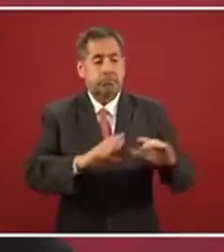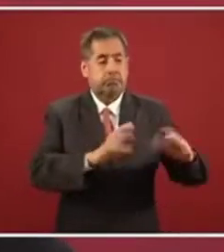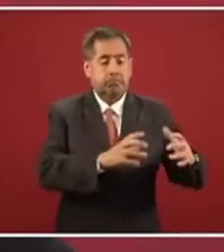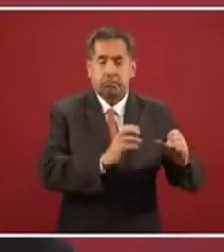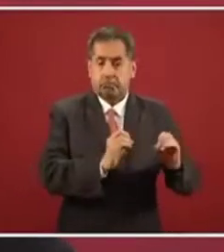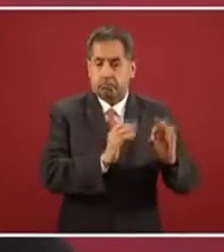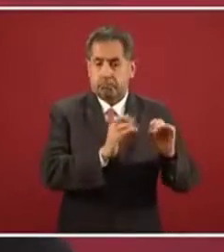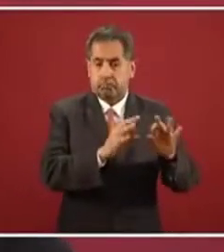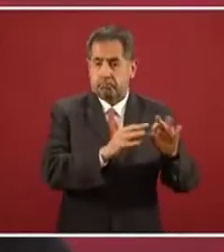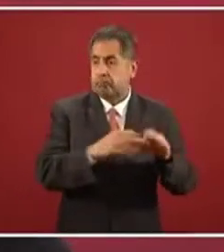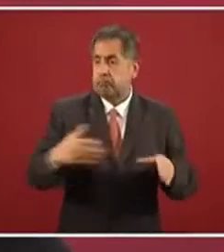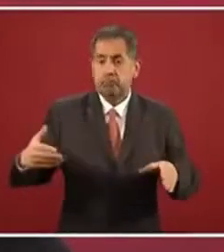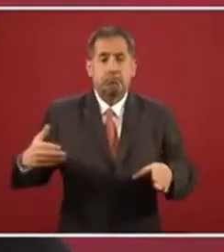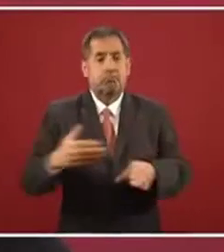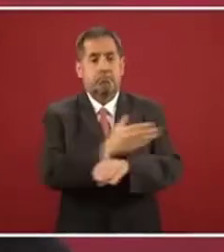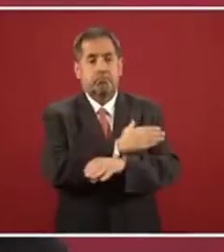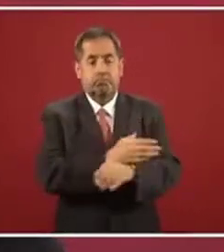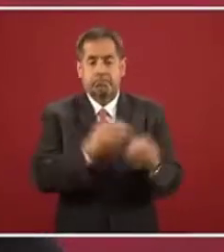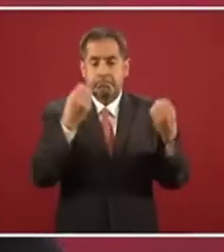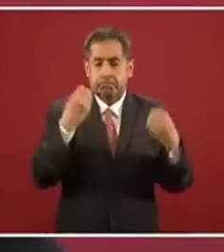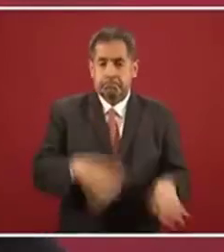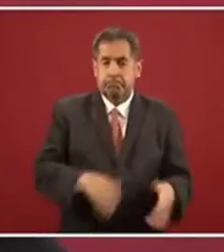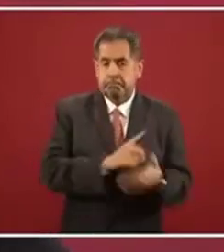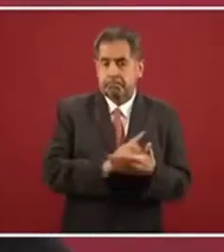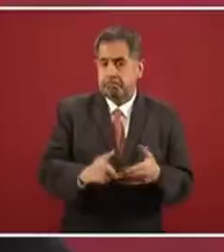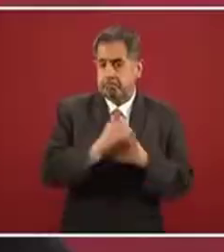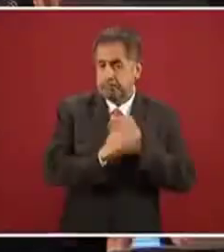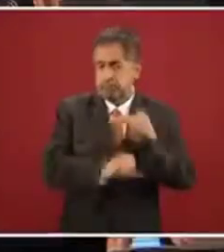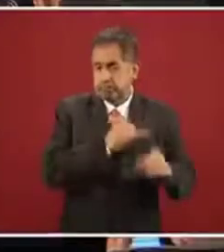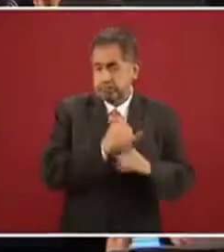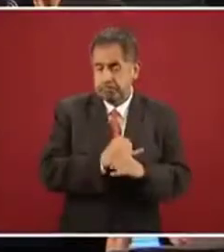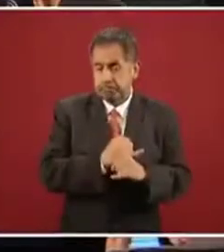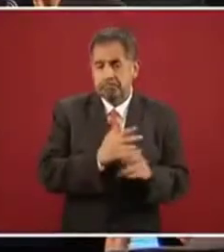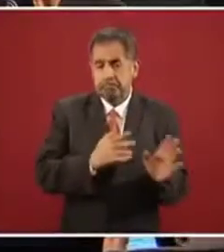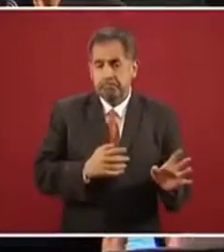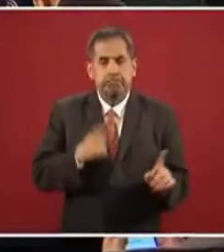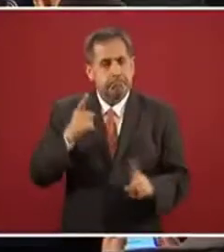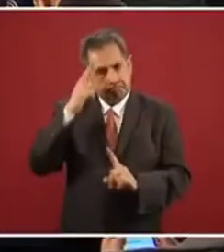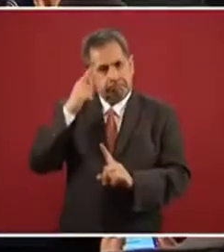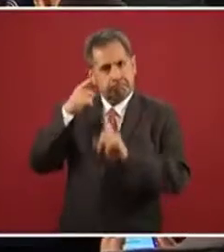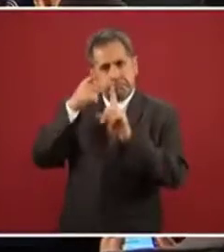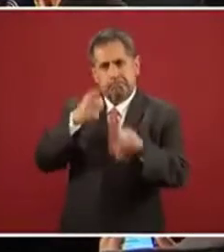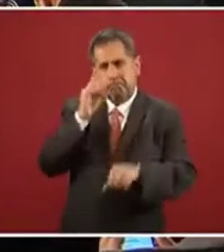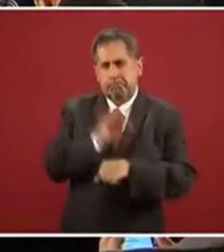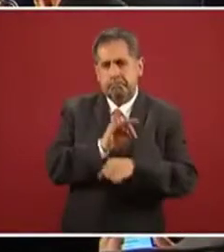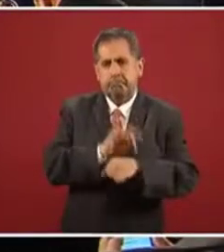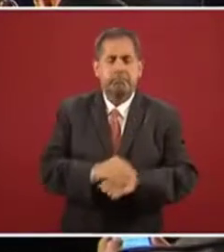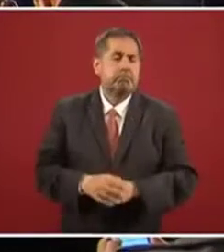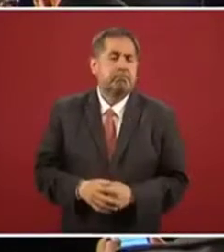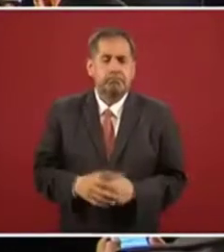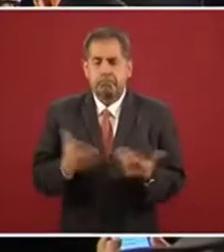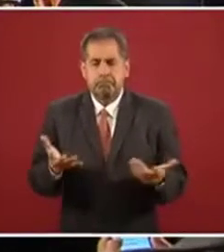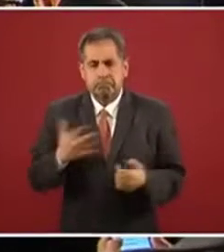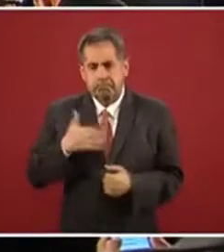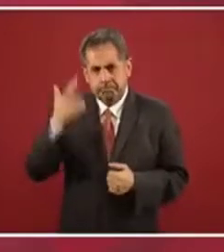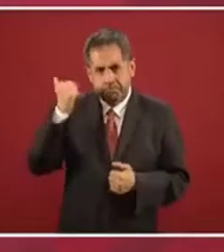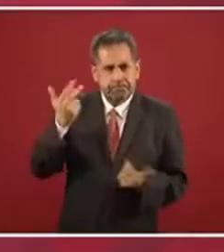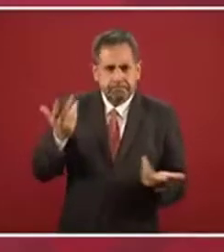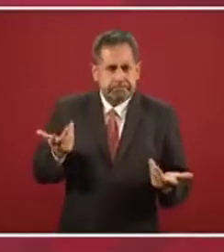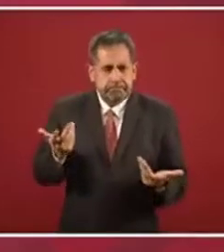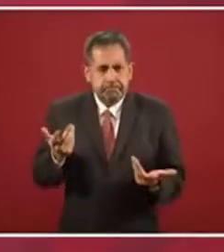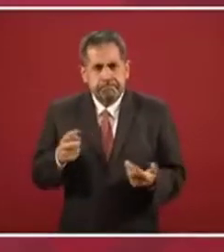contrarias al derecho internacional y a la soberanía de nuestro país. Ese es el propósito, el objetivo. ¿Qué argumento se da para